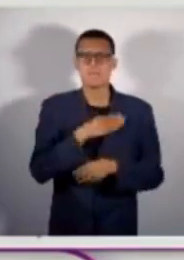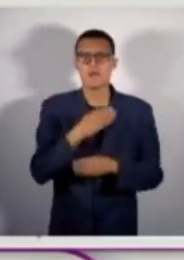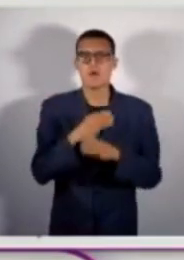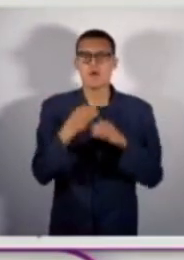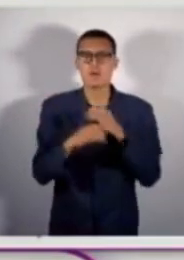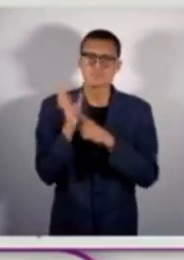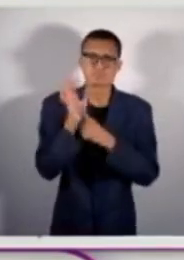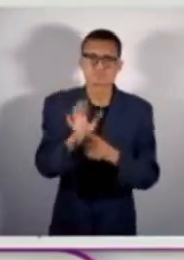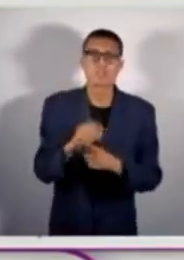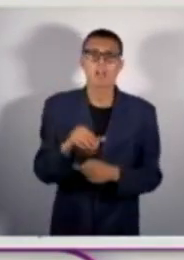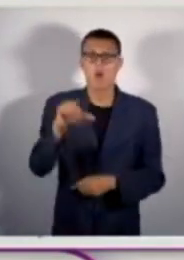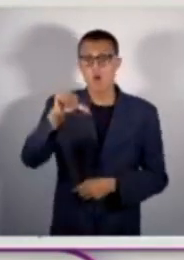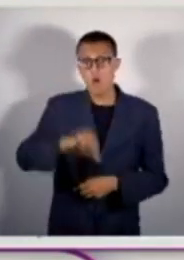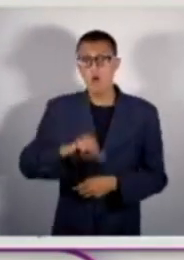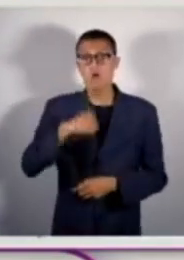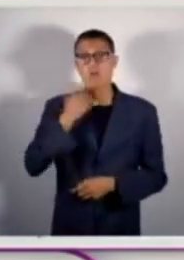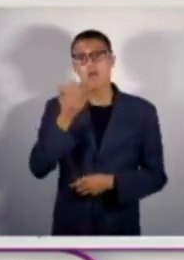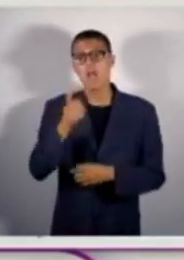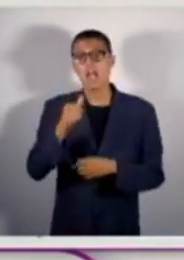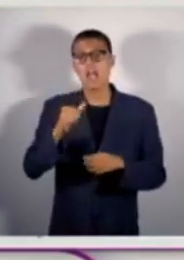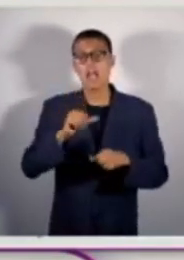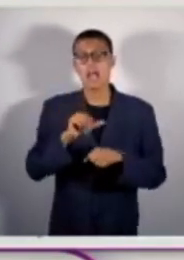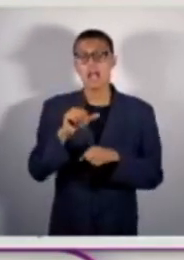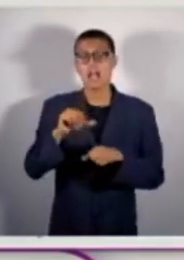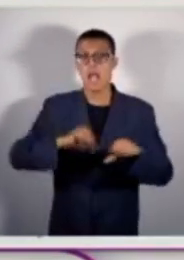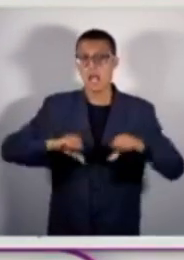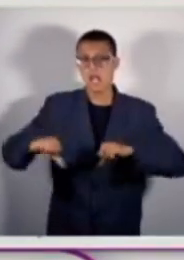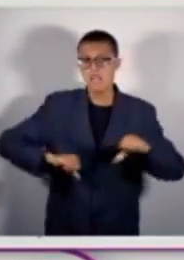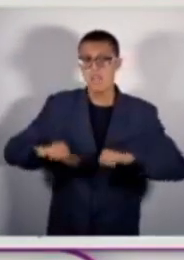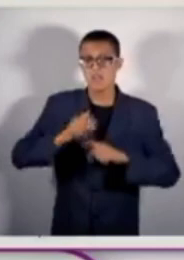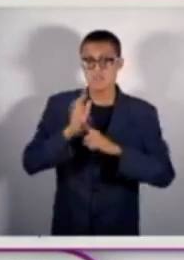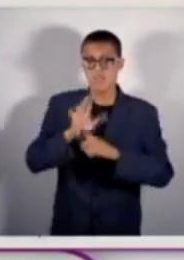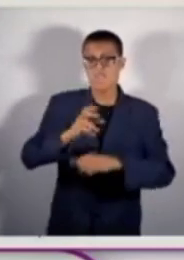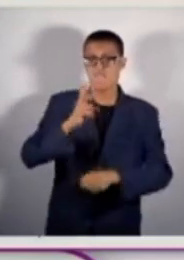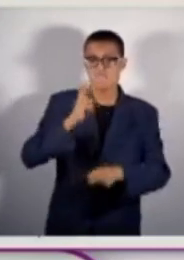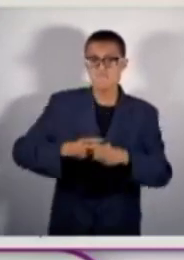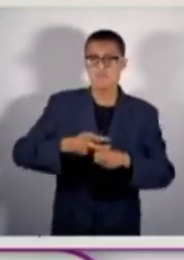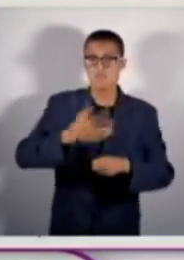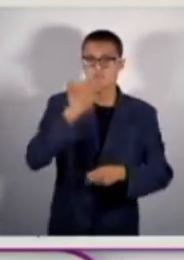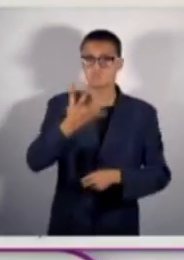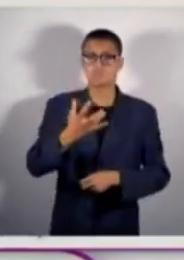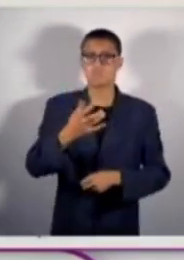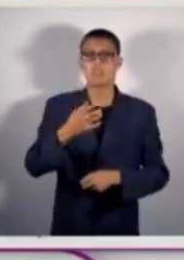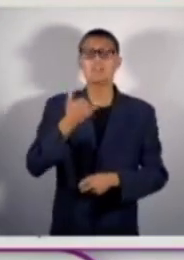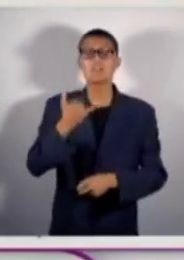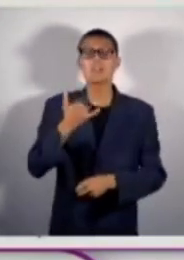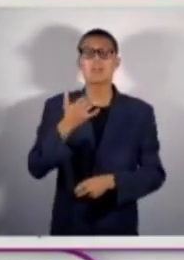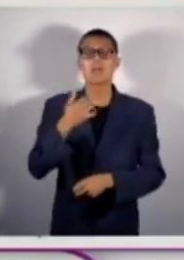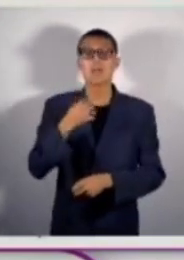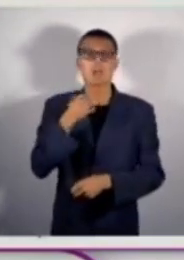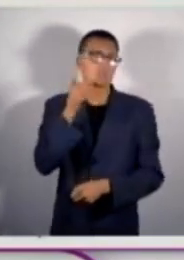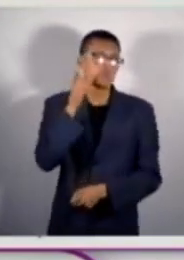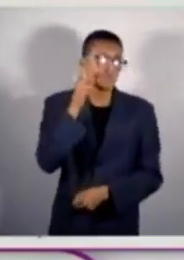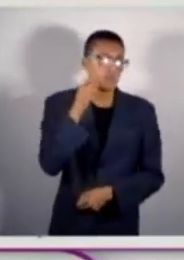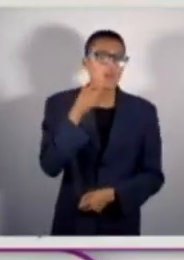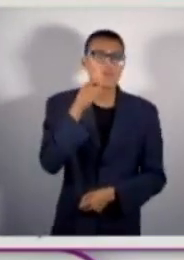áreas donde he estado. Hoy voy a actuar con mano firme, pero sobre todo sensible ante las necesidades de la gente.